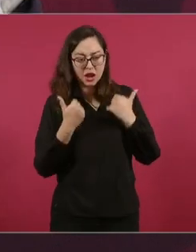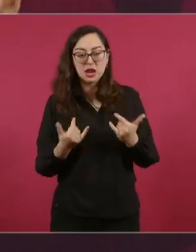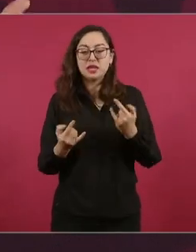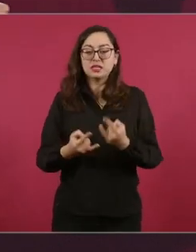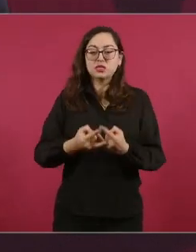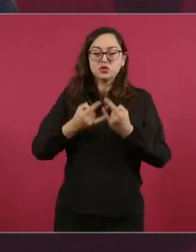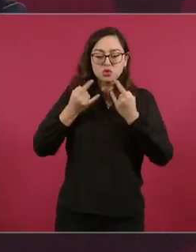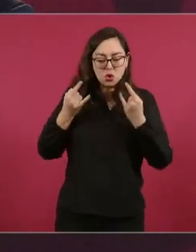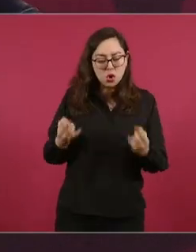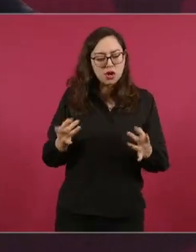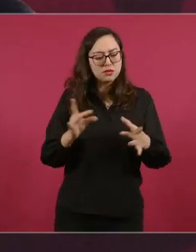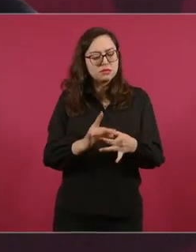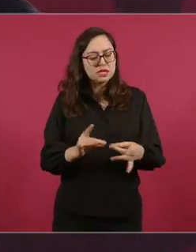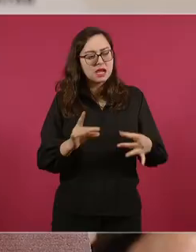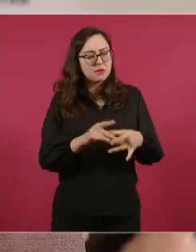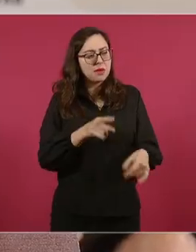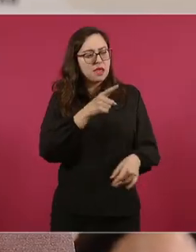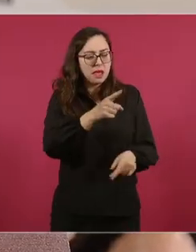¿Cuándo supo del caso?